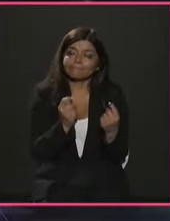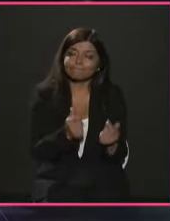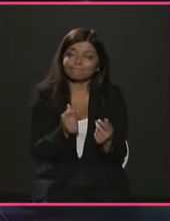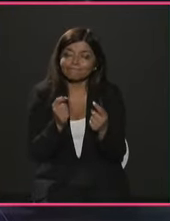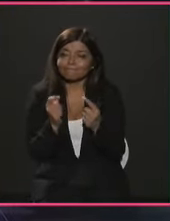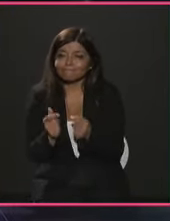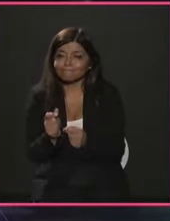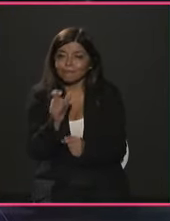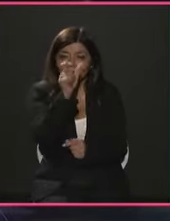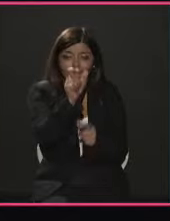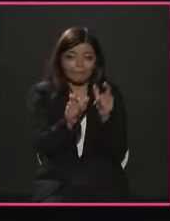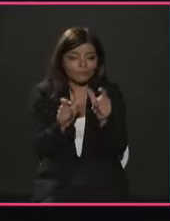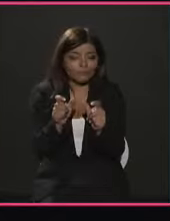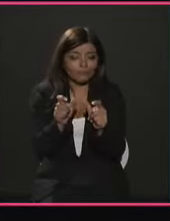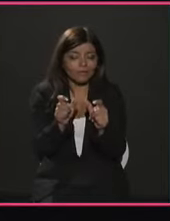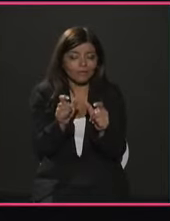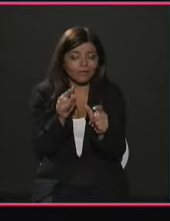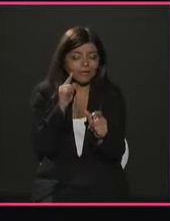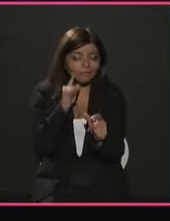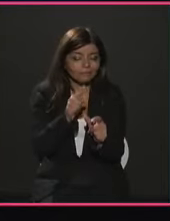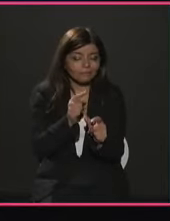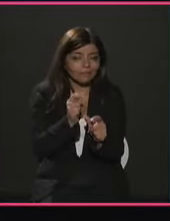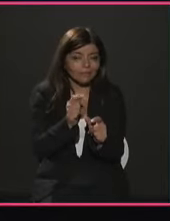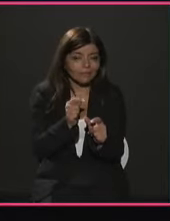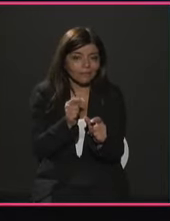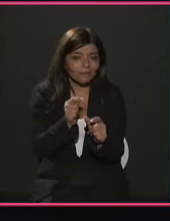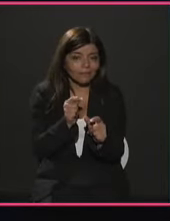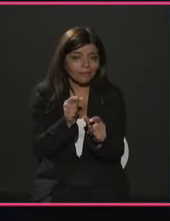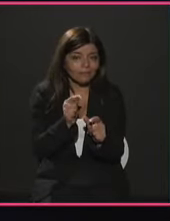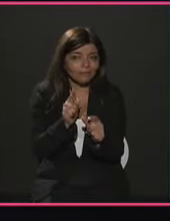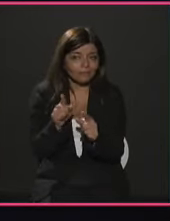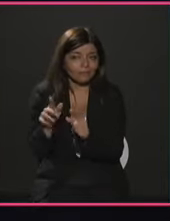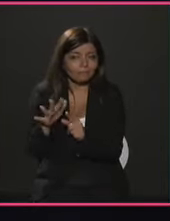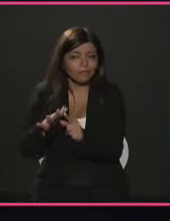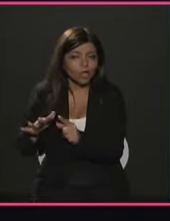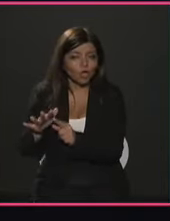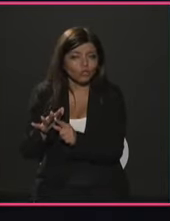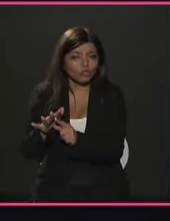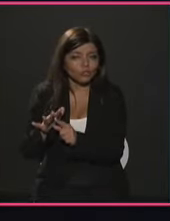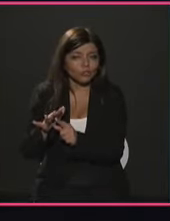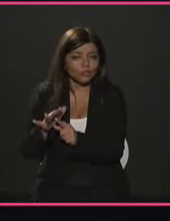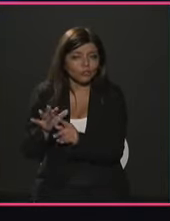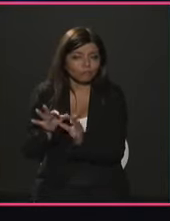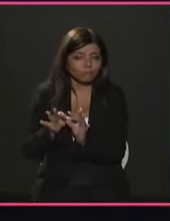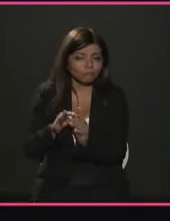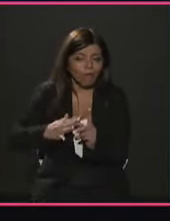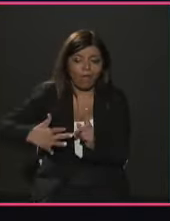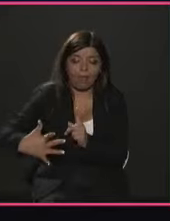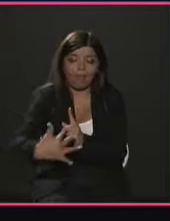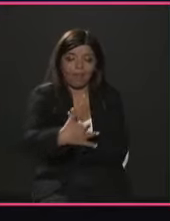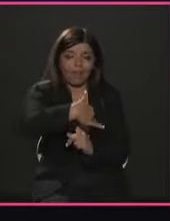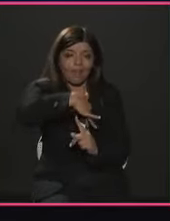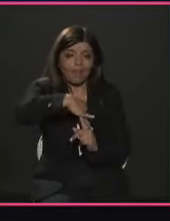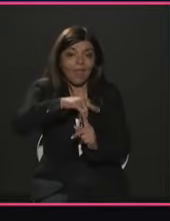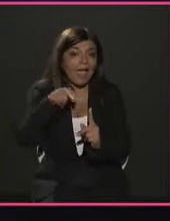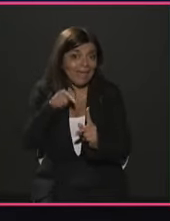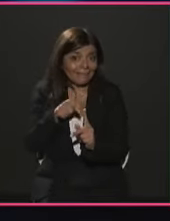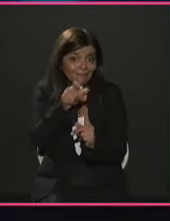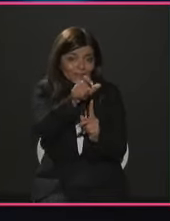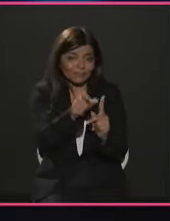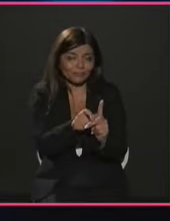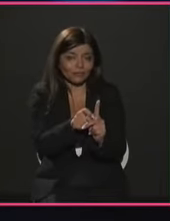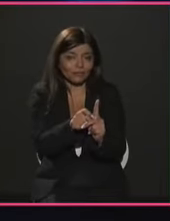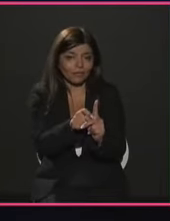rasgos de la personalidad de alguien con el contexto con la circunstancias que lo rodean y permiten que esa persona